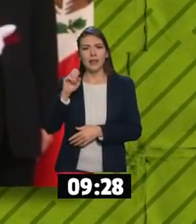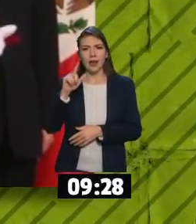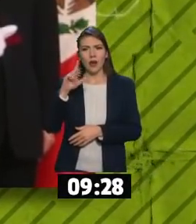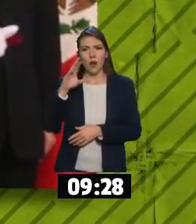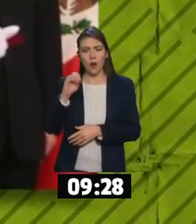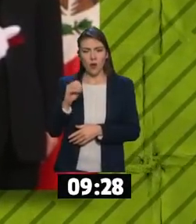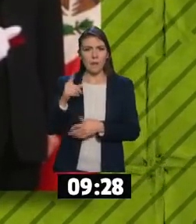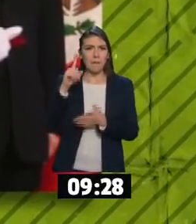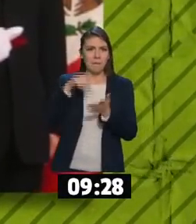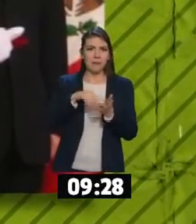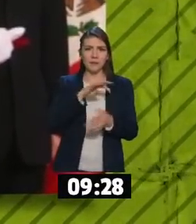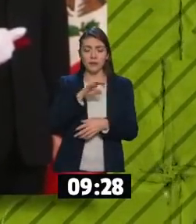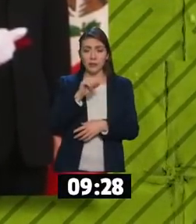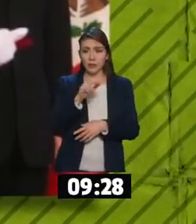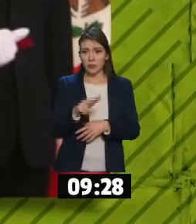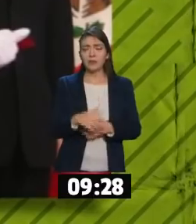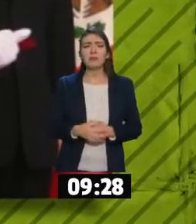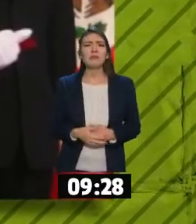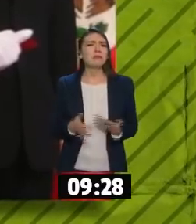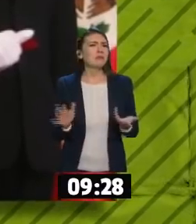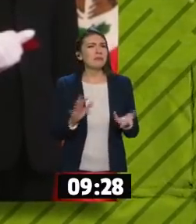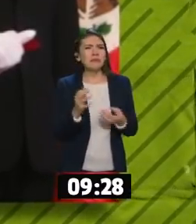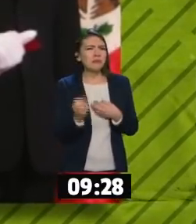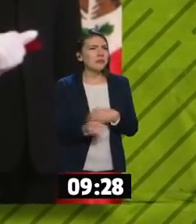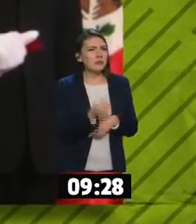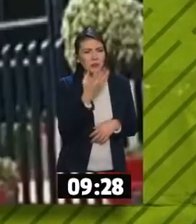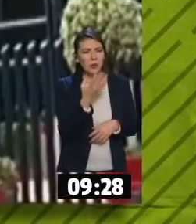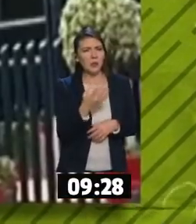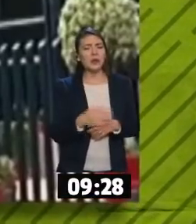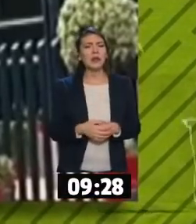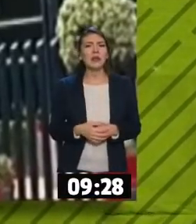a cuántas? ciencia cierta, 234 casos.